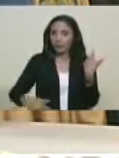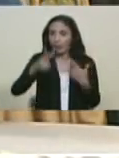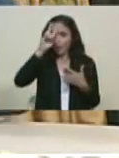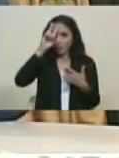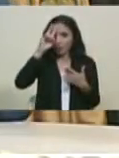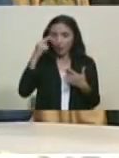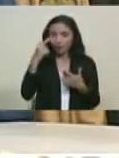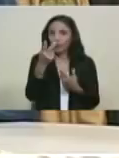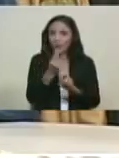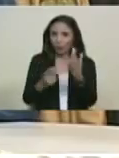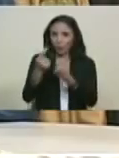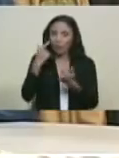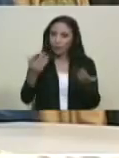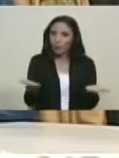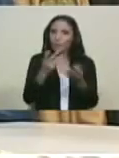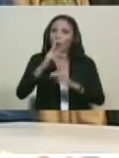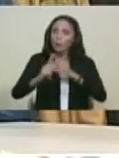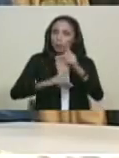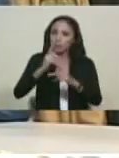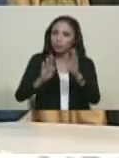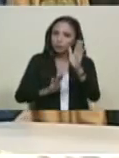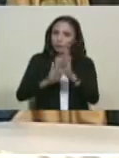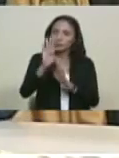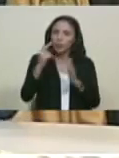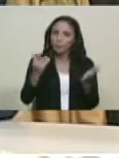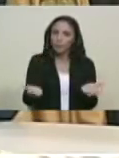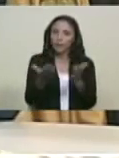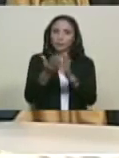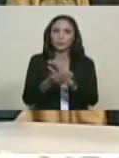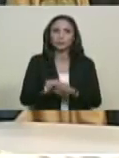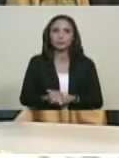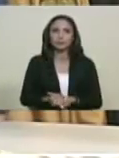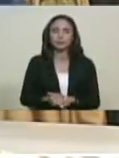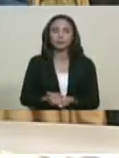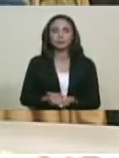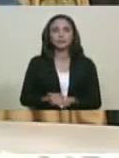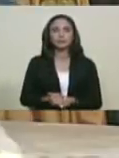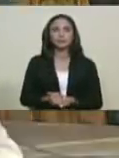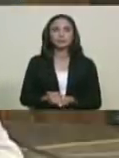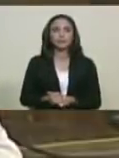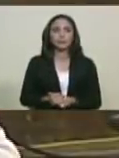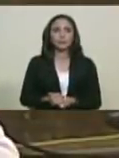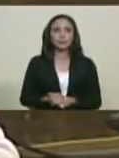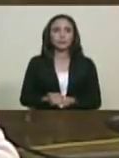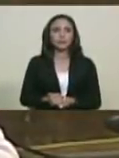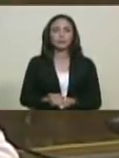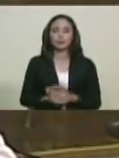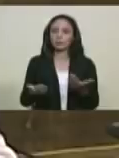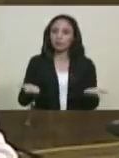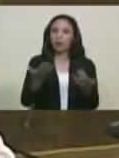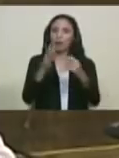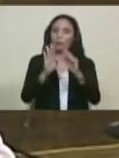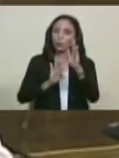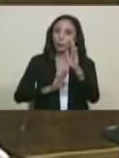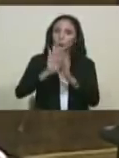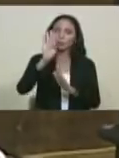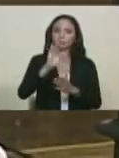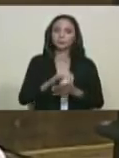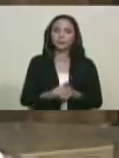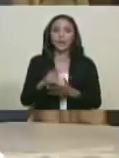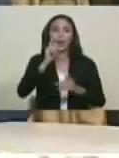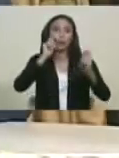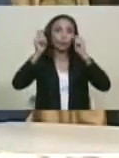el ingreso por exportaciones no tradicionales que va bien aumentemos el ingreso por turismo